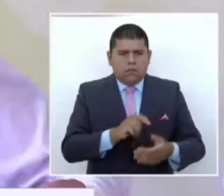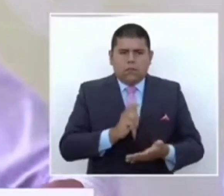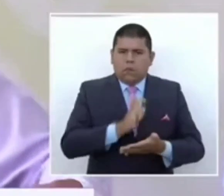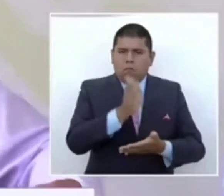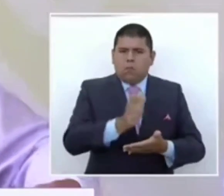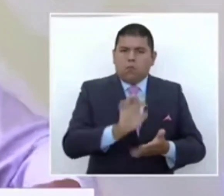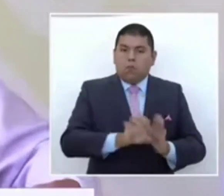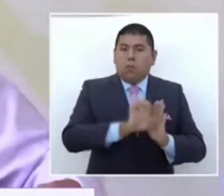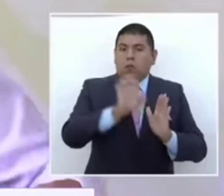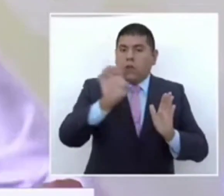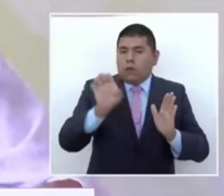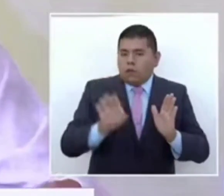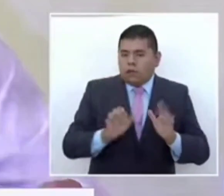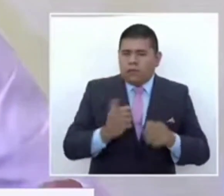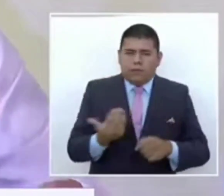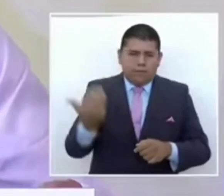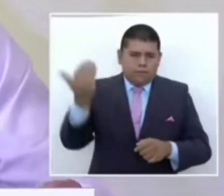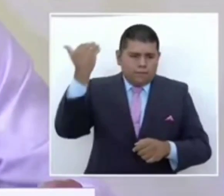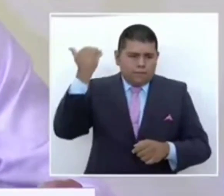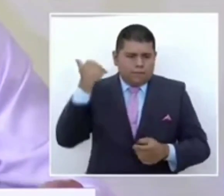recibían